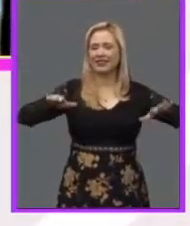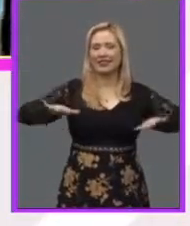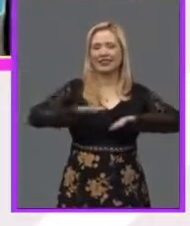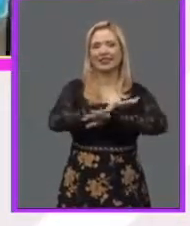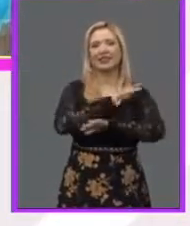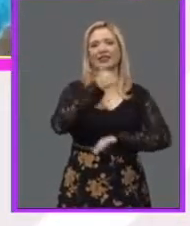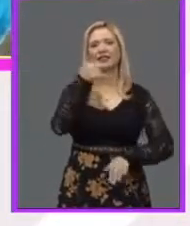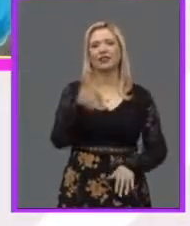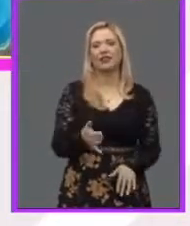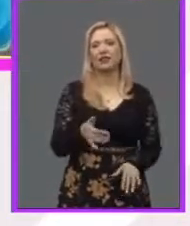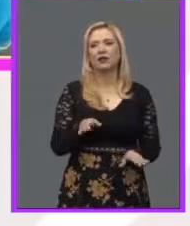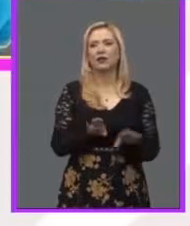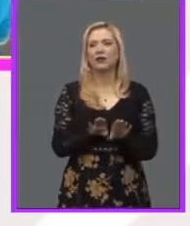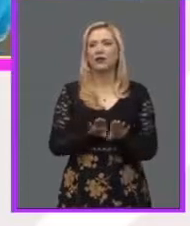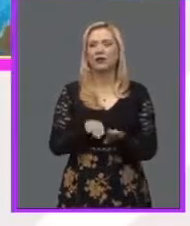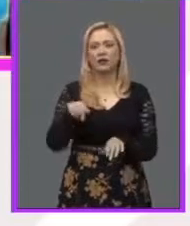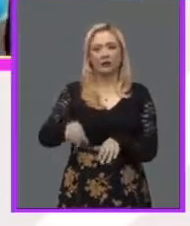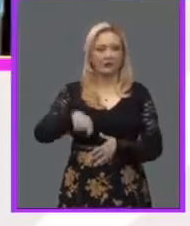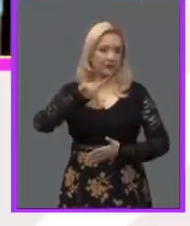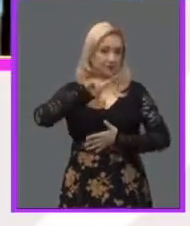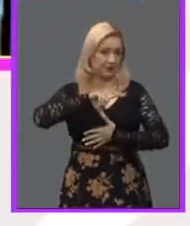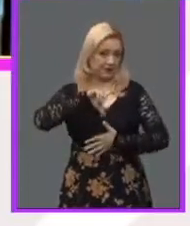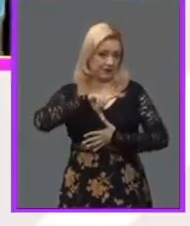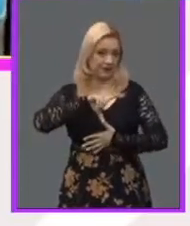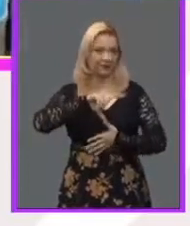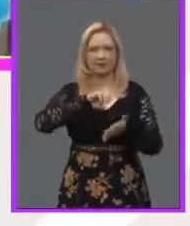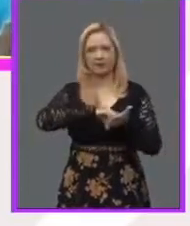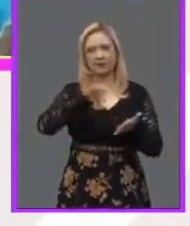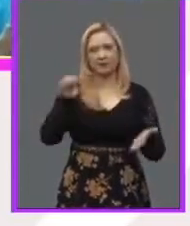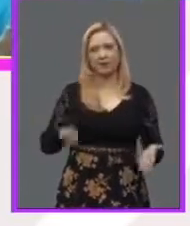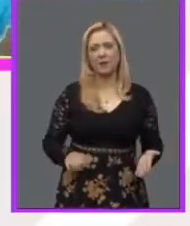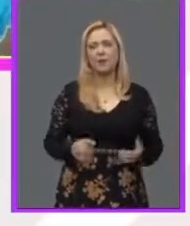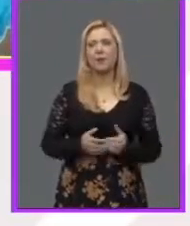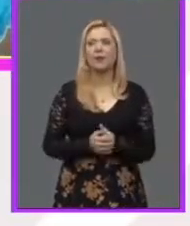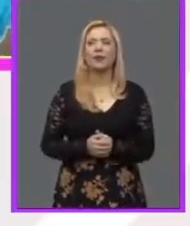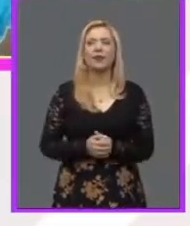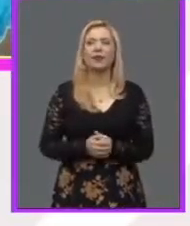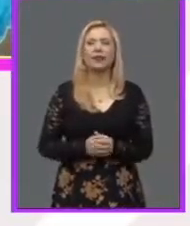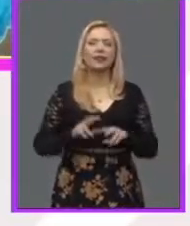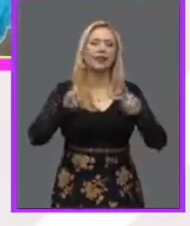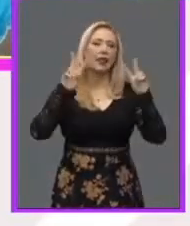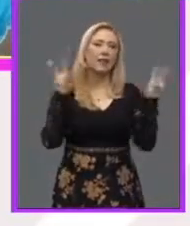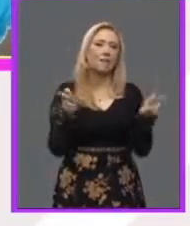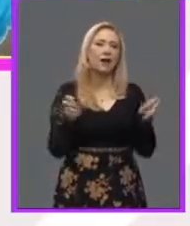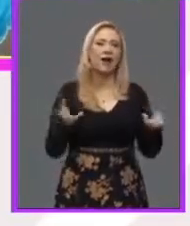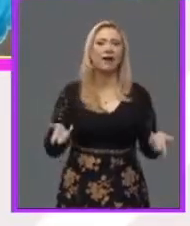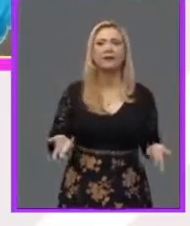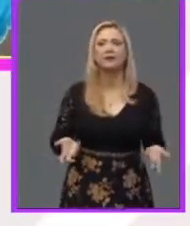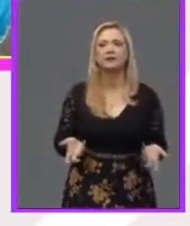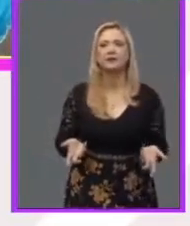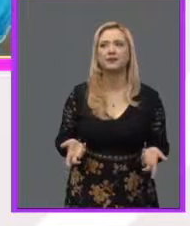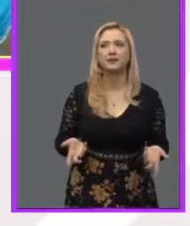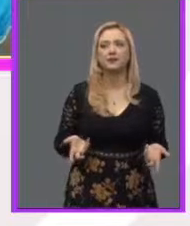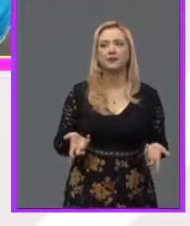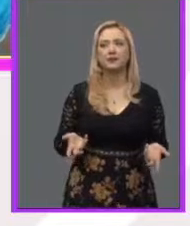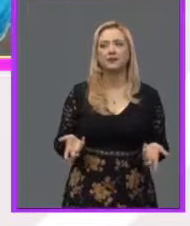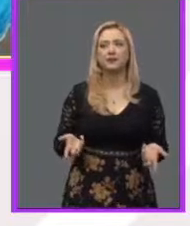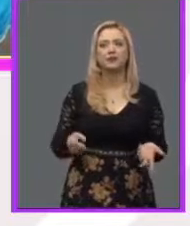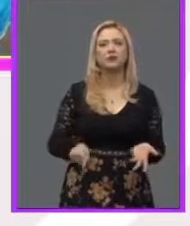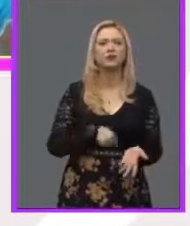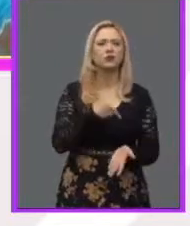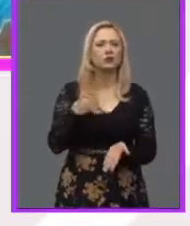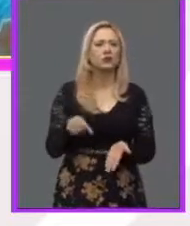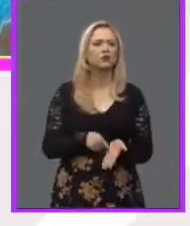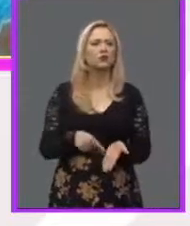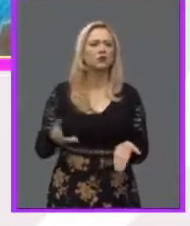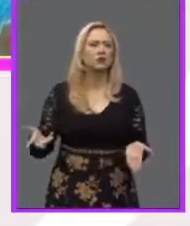de exotización. En el caso de América Latina, por ejemplo, con el tema de qué lugar tienen